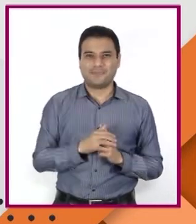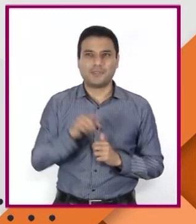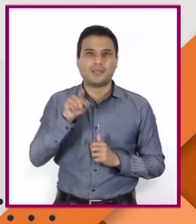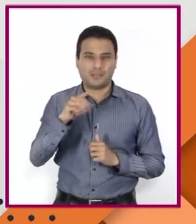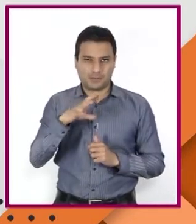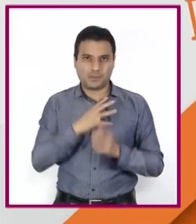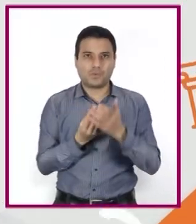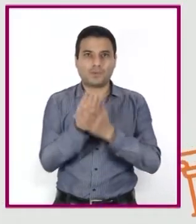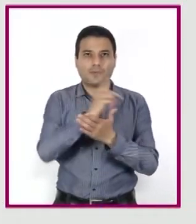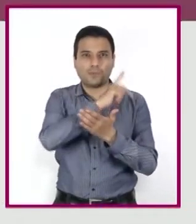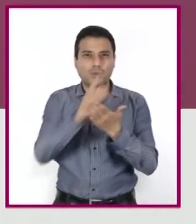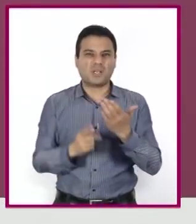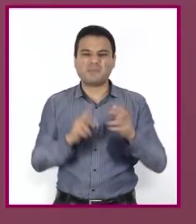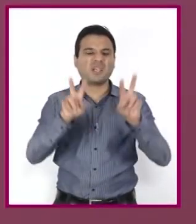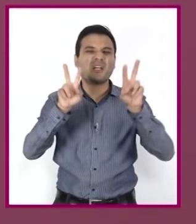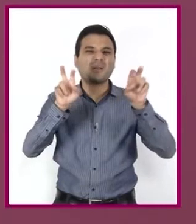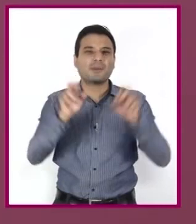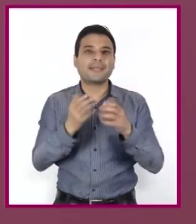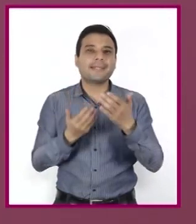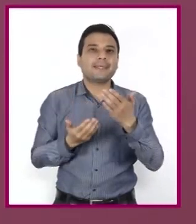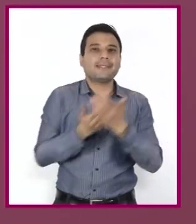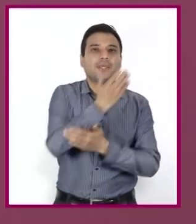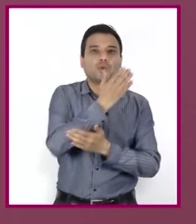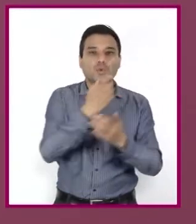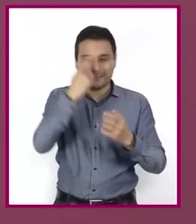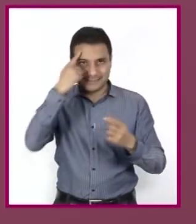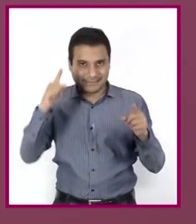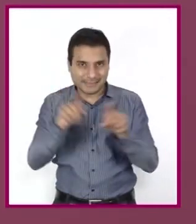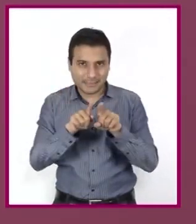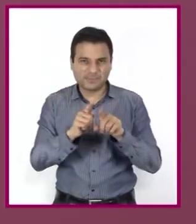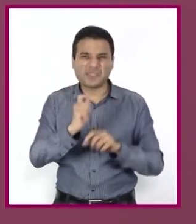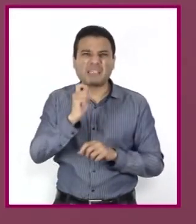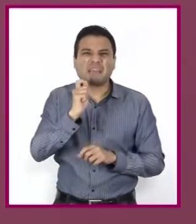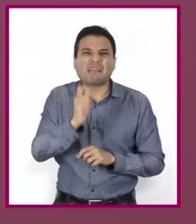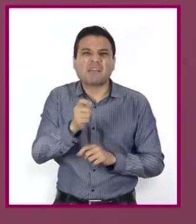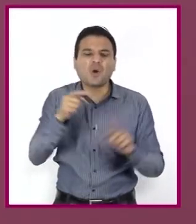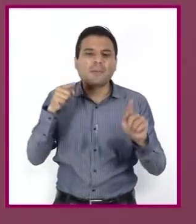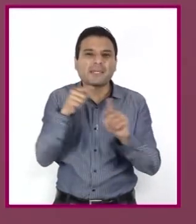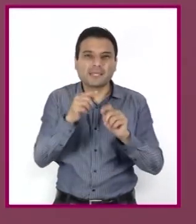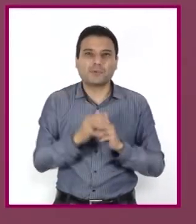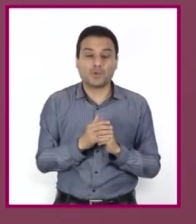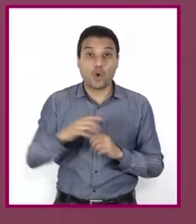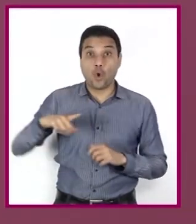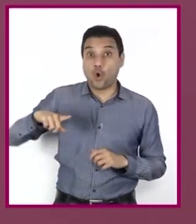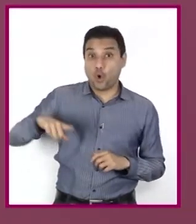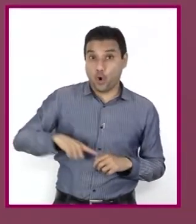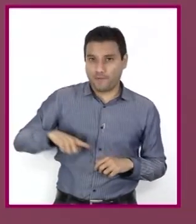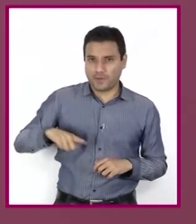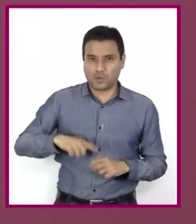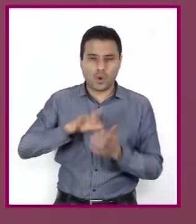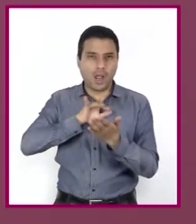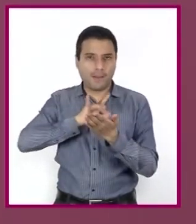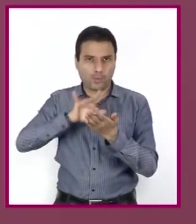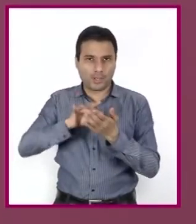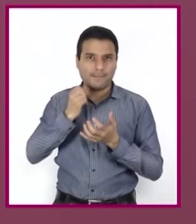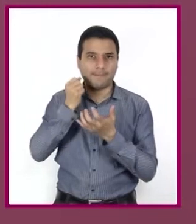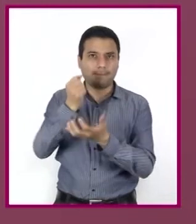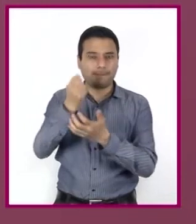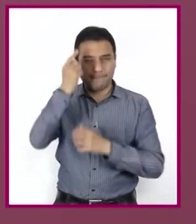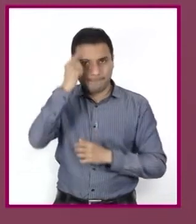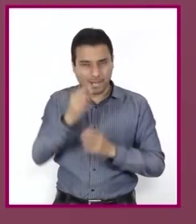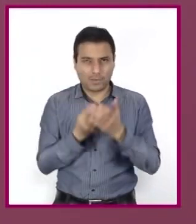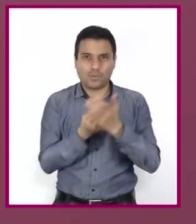conocida como el New Deal, la cual tenía por objetivo promover la inversión del gobierno para crear empleos para